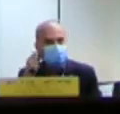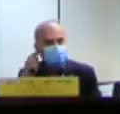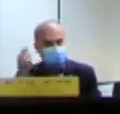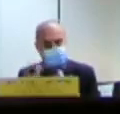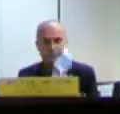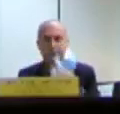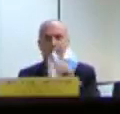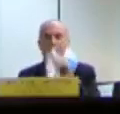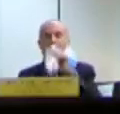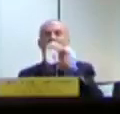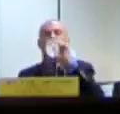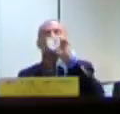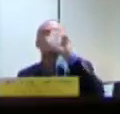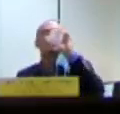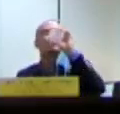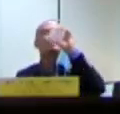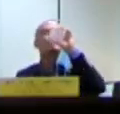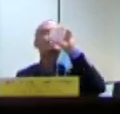vamos